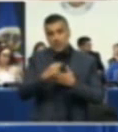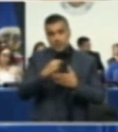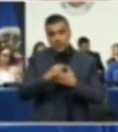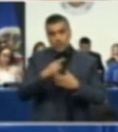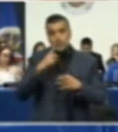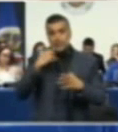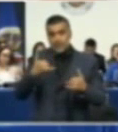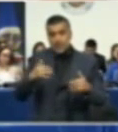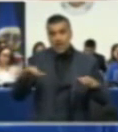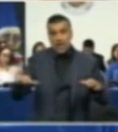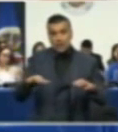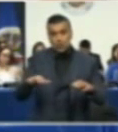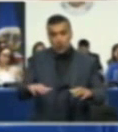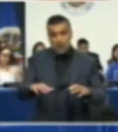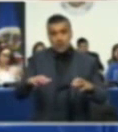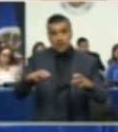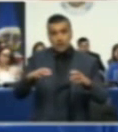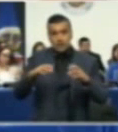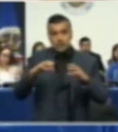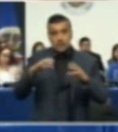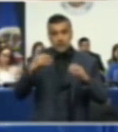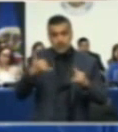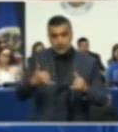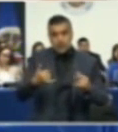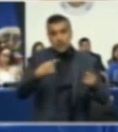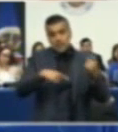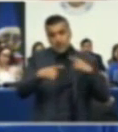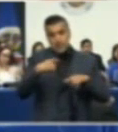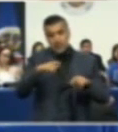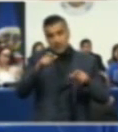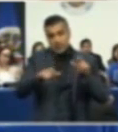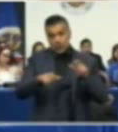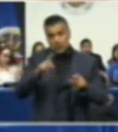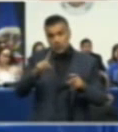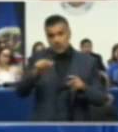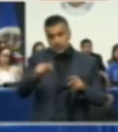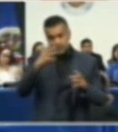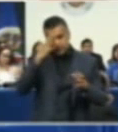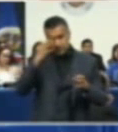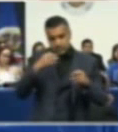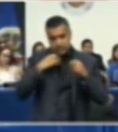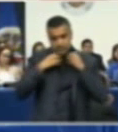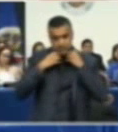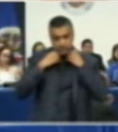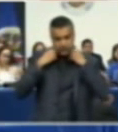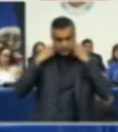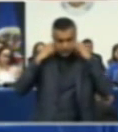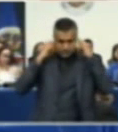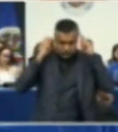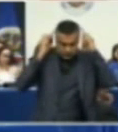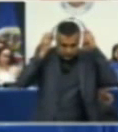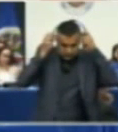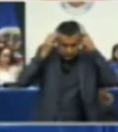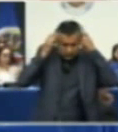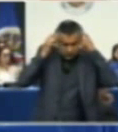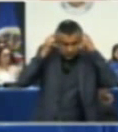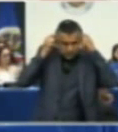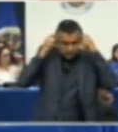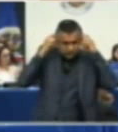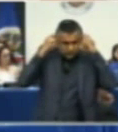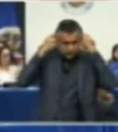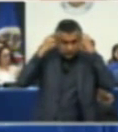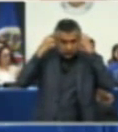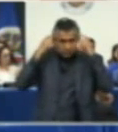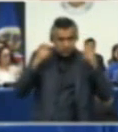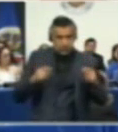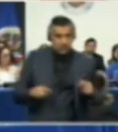eficiente y actual a la protección de los sujetos y bienes de la persona con discapacidad. También deberá ser más sencillo